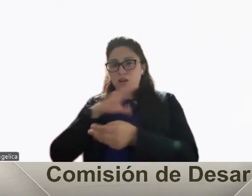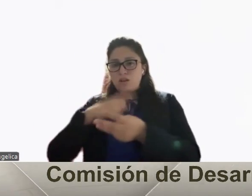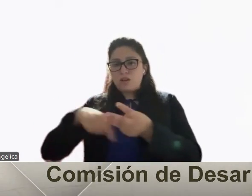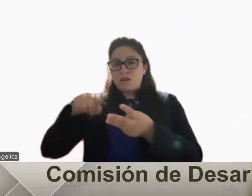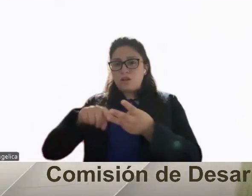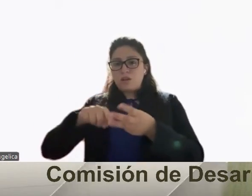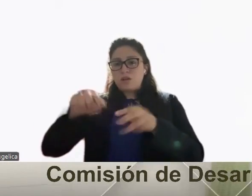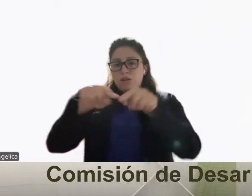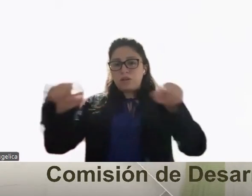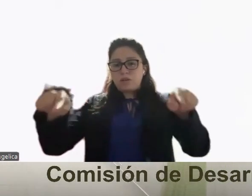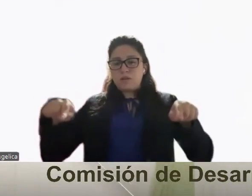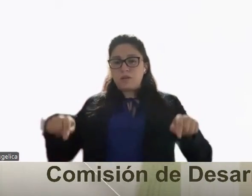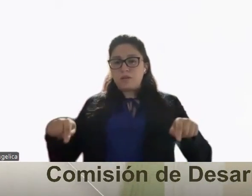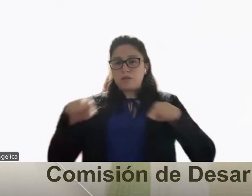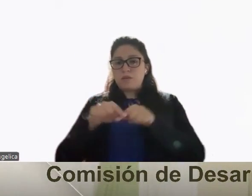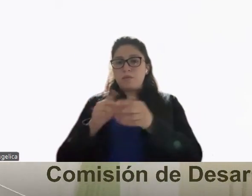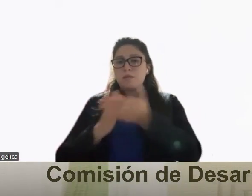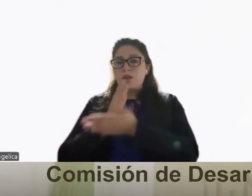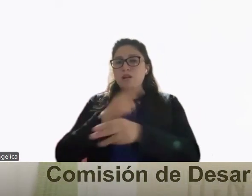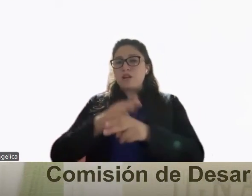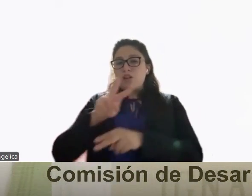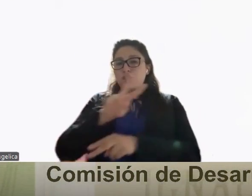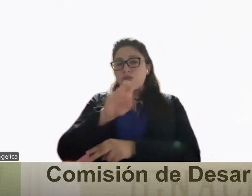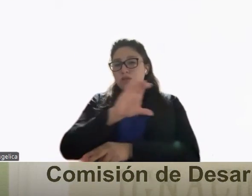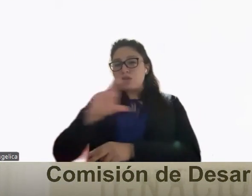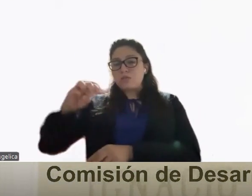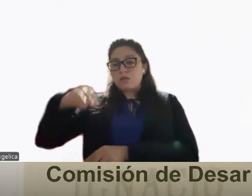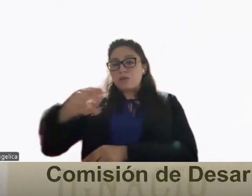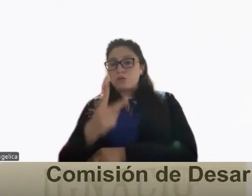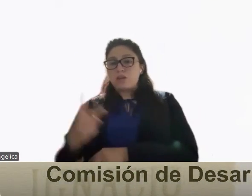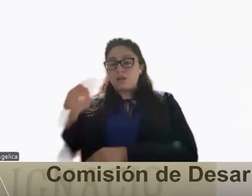de vivienda igual o mayor a 200 metros cuadrados en cada uno. En